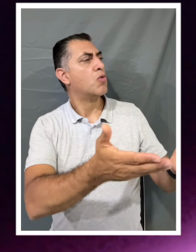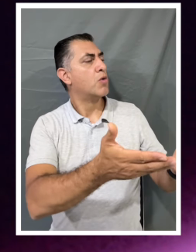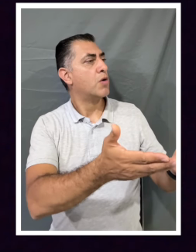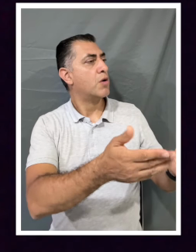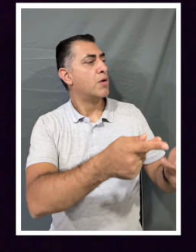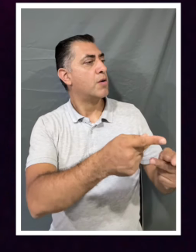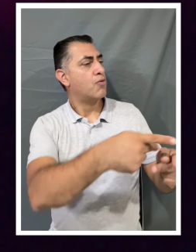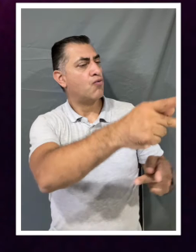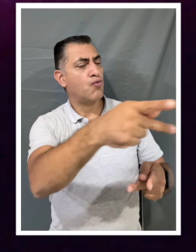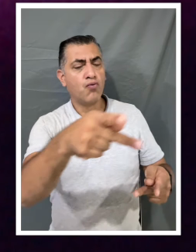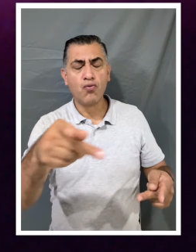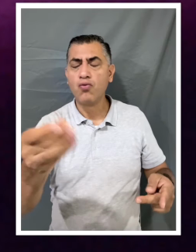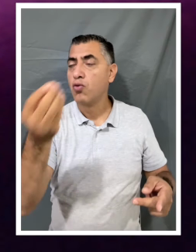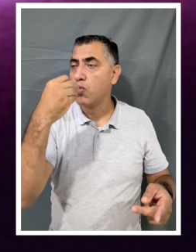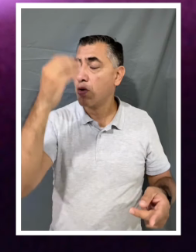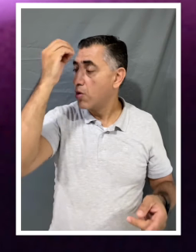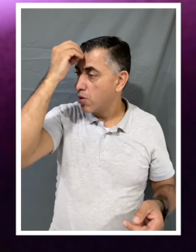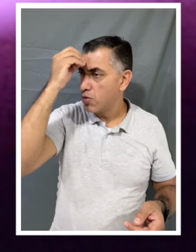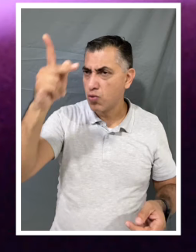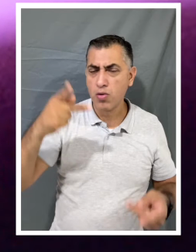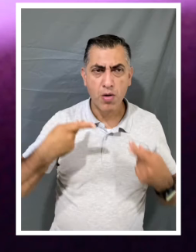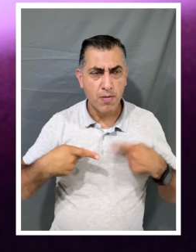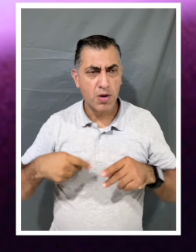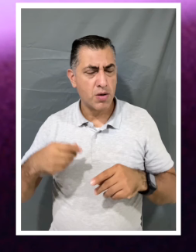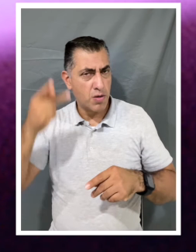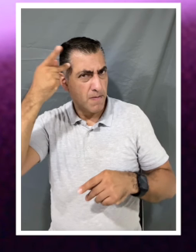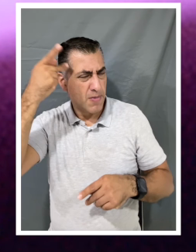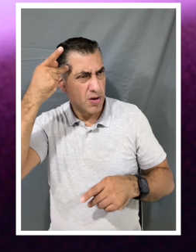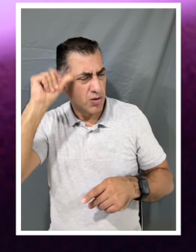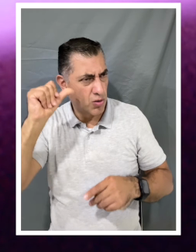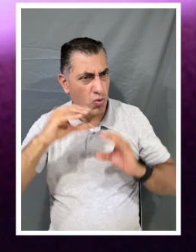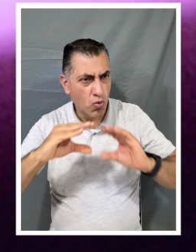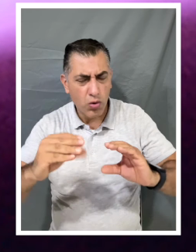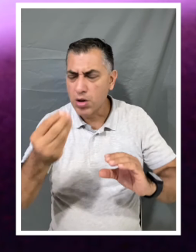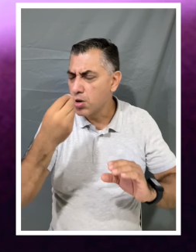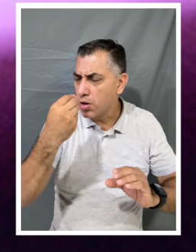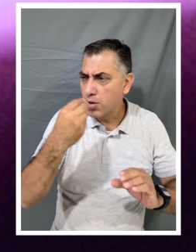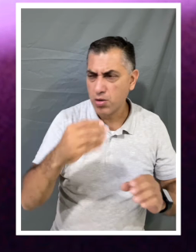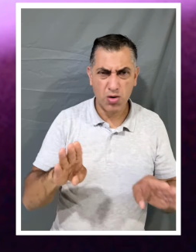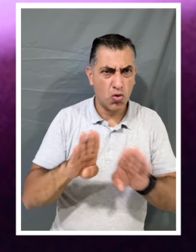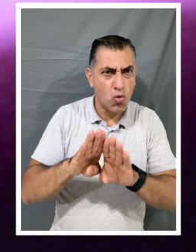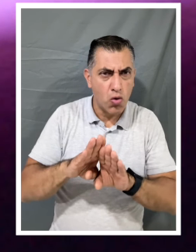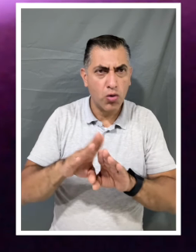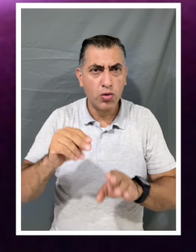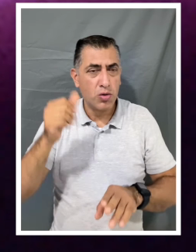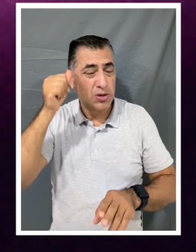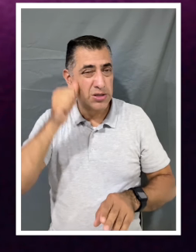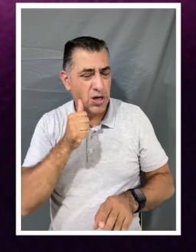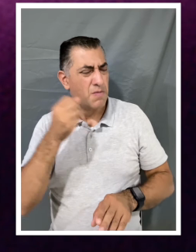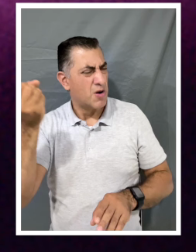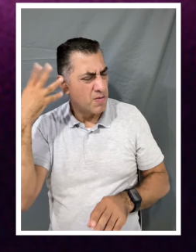los pastos donde van a comer las ovejas un pastor cuida y alimenta ahora cómo es este alimento no siempre es